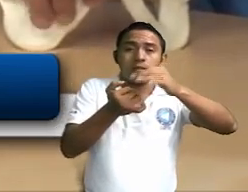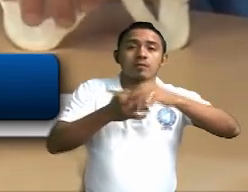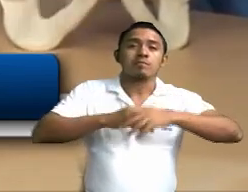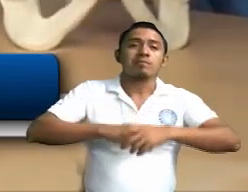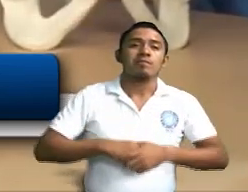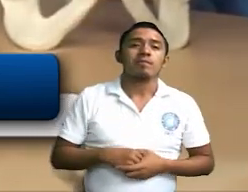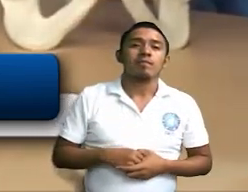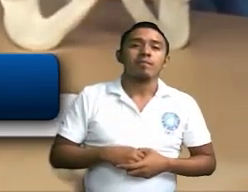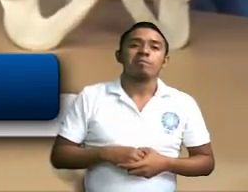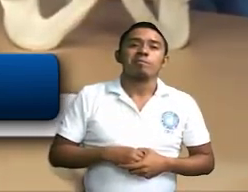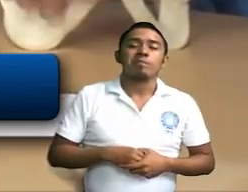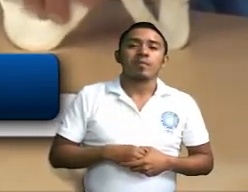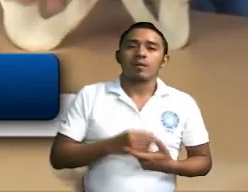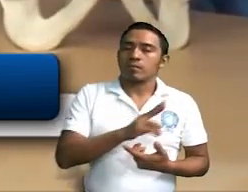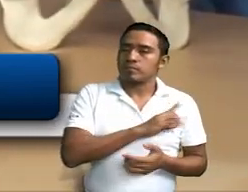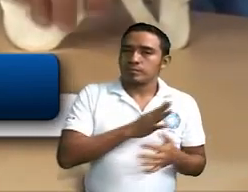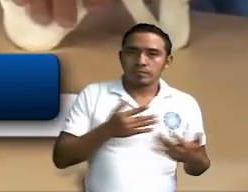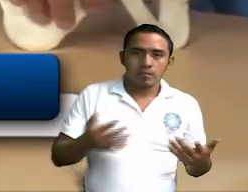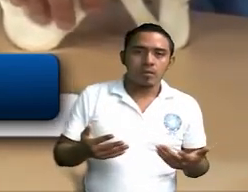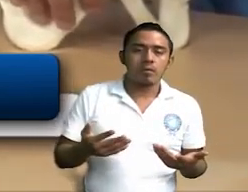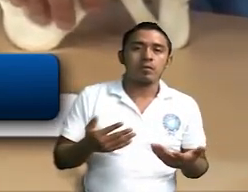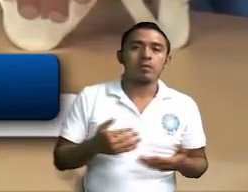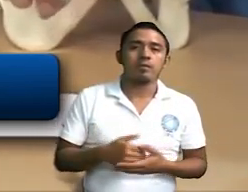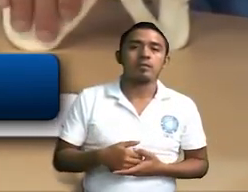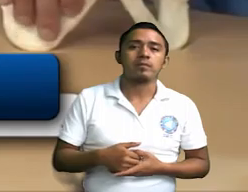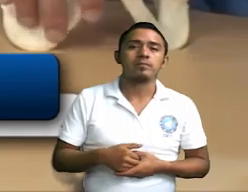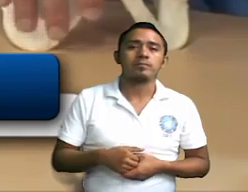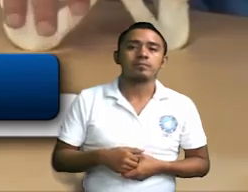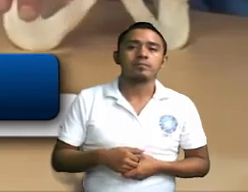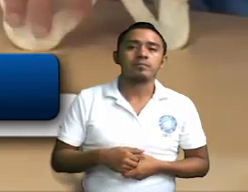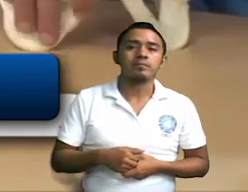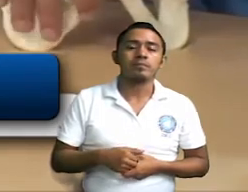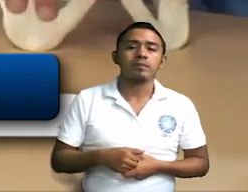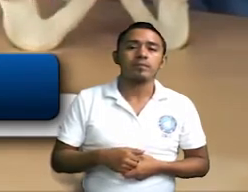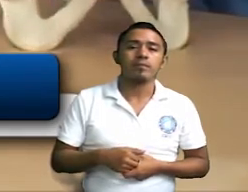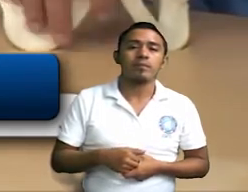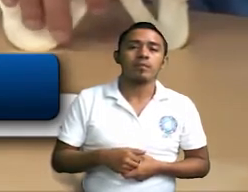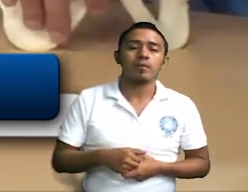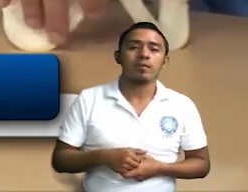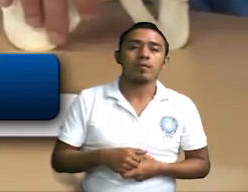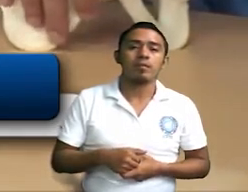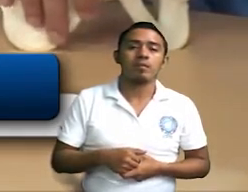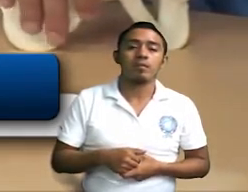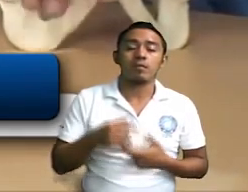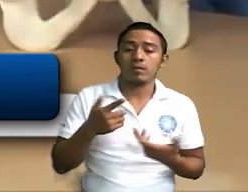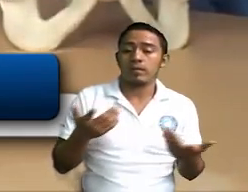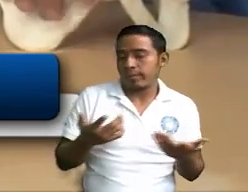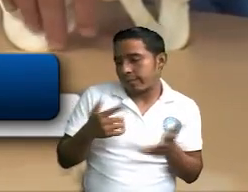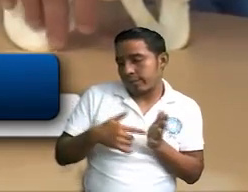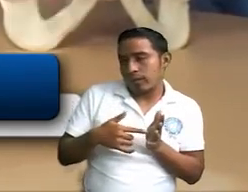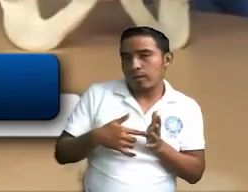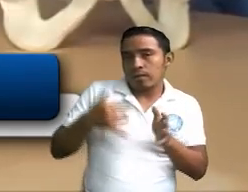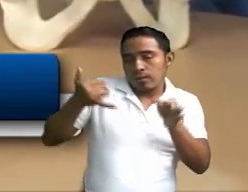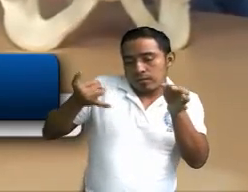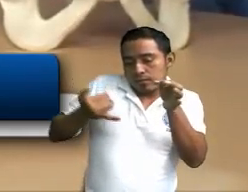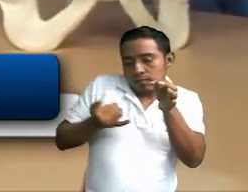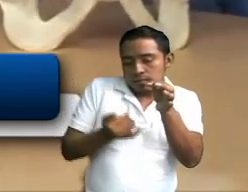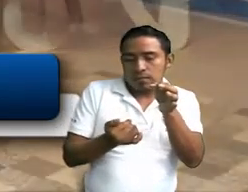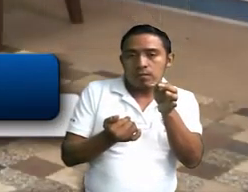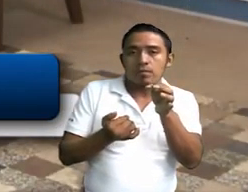Correcto, correcto. No está asociado, a menos que haya, generalmente en el momento de poner la